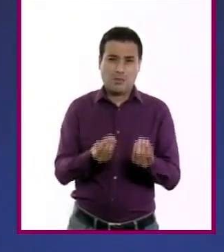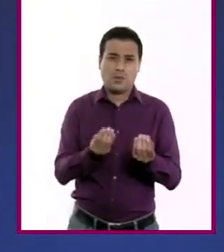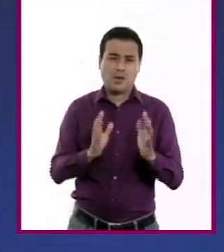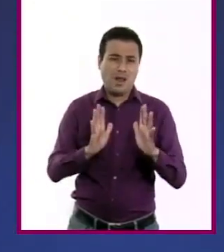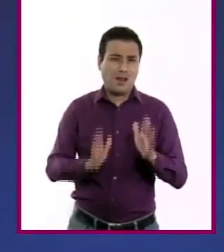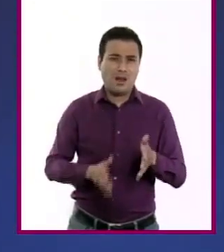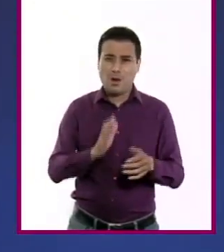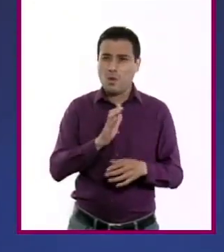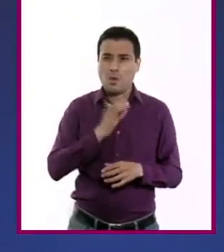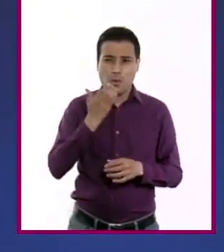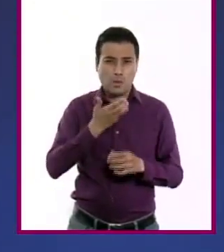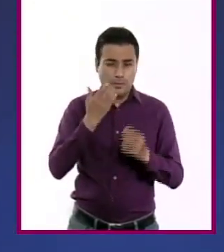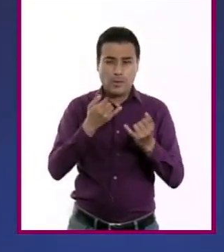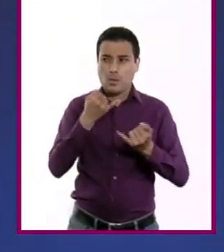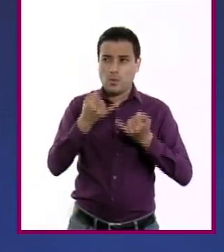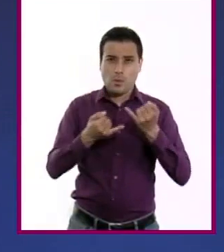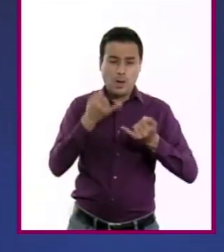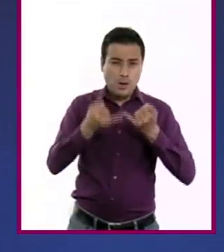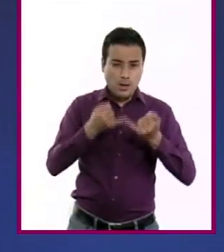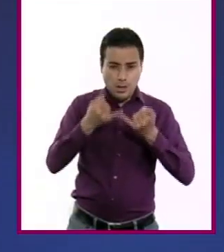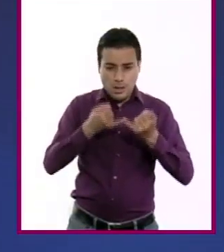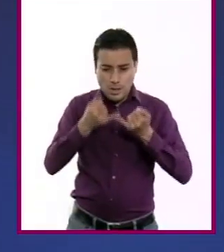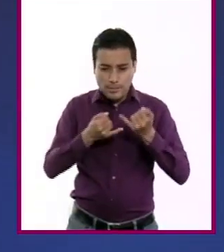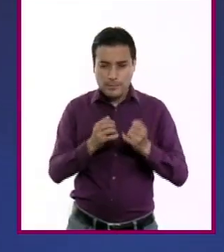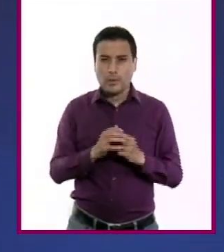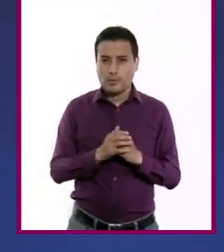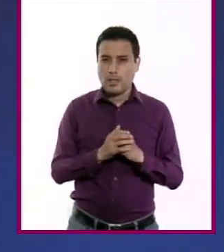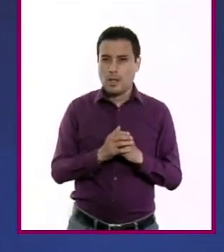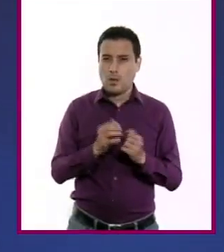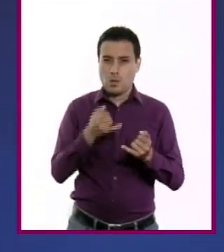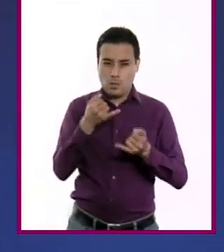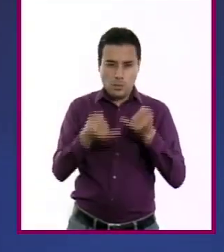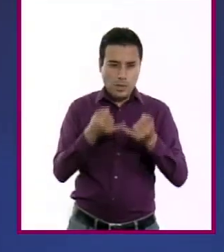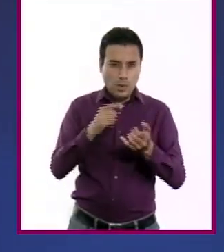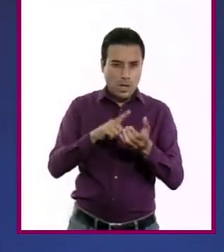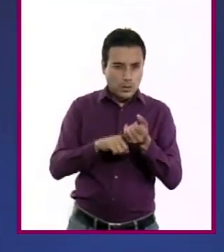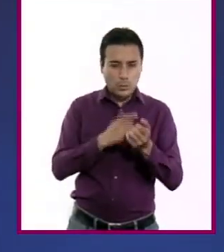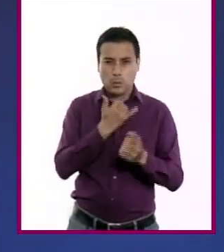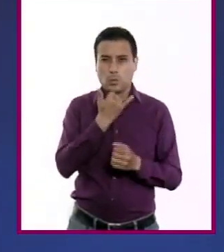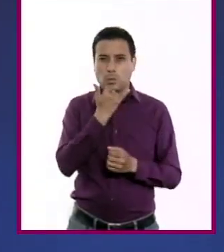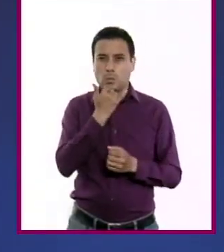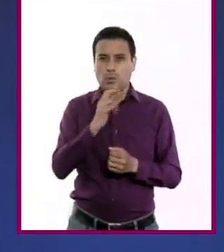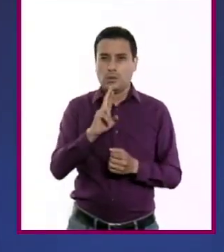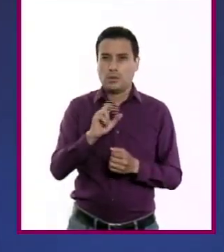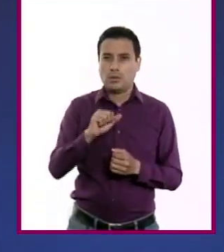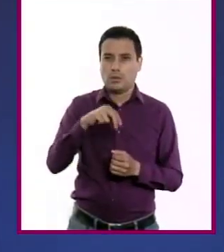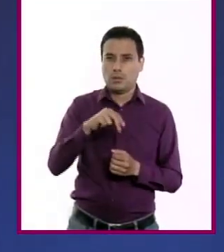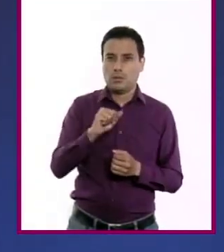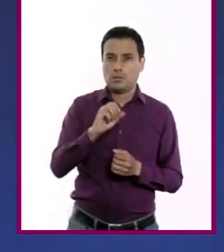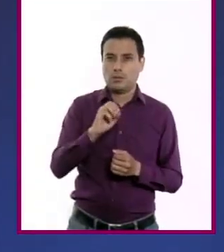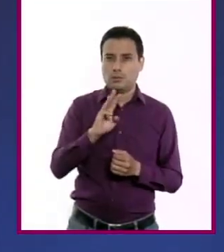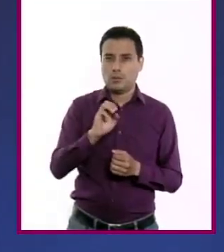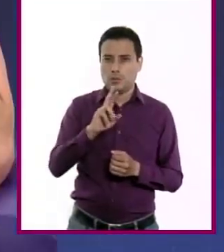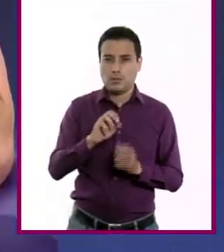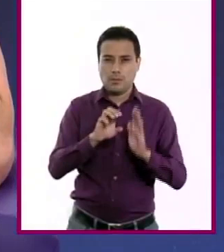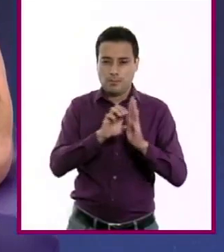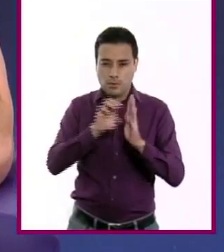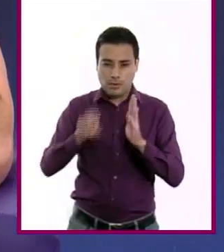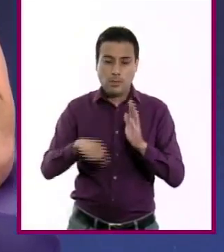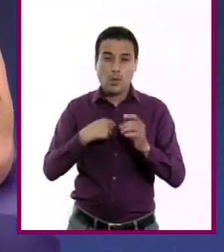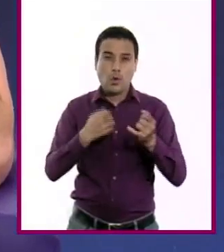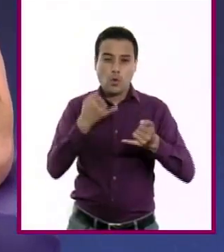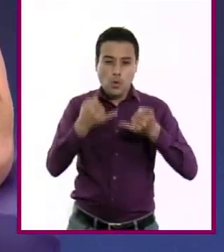los videojuegos y muchos de esos se hacen pasar por ransomware. Entonces, juegas el videojuego y ¡pum! Te encripta toda la